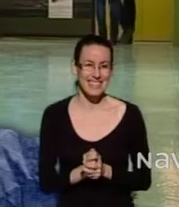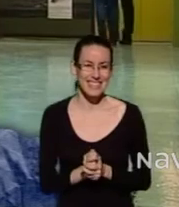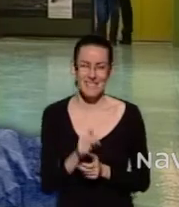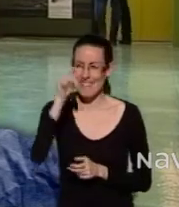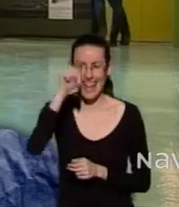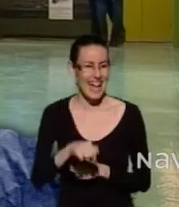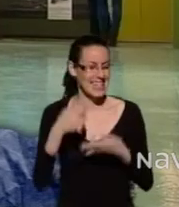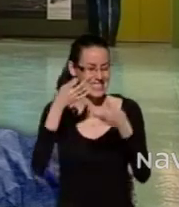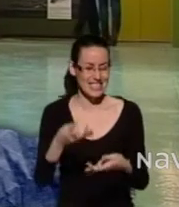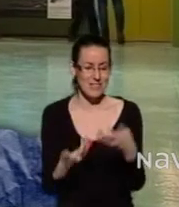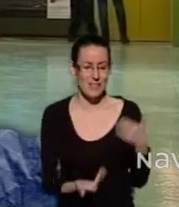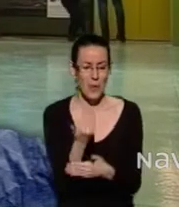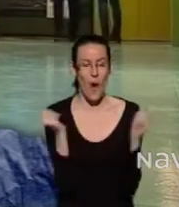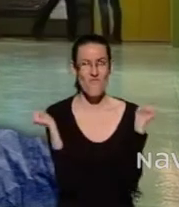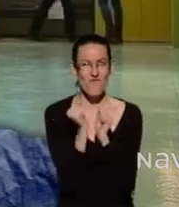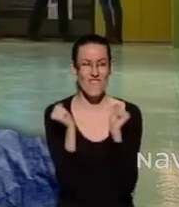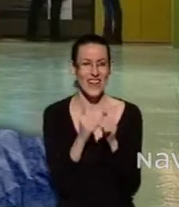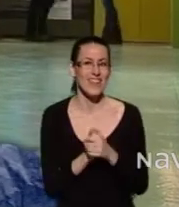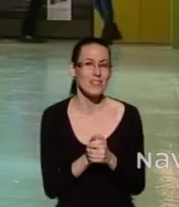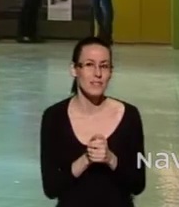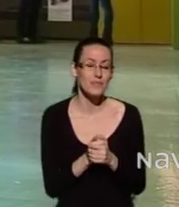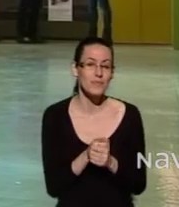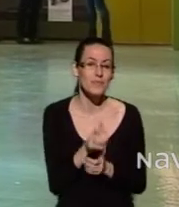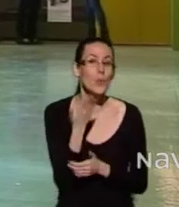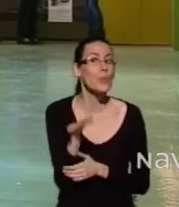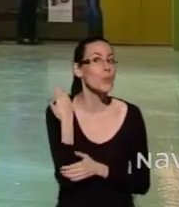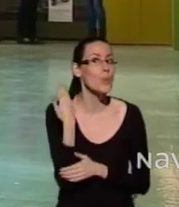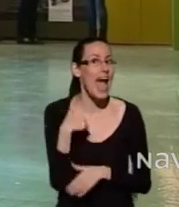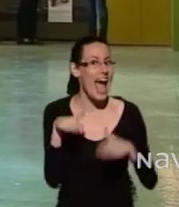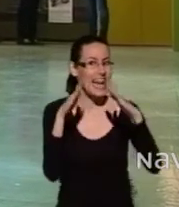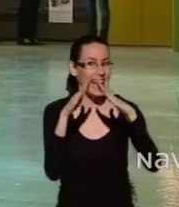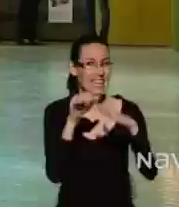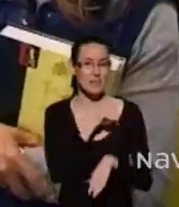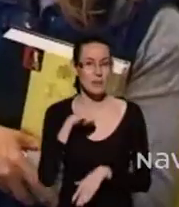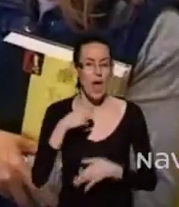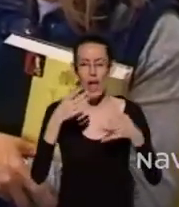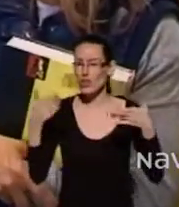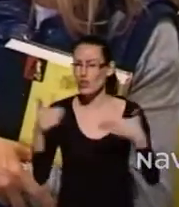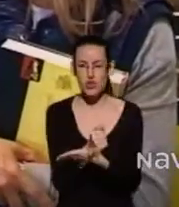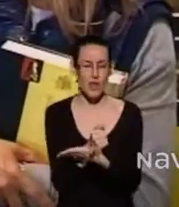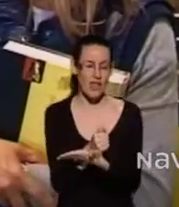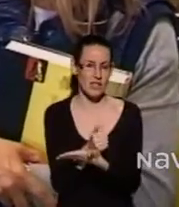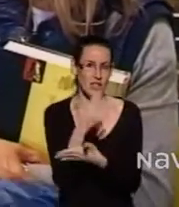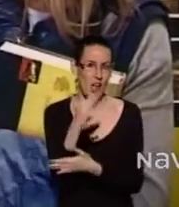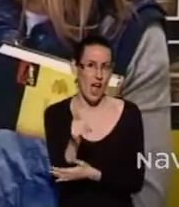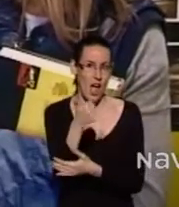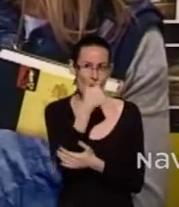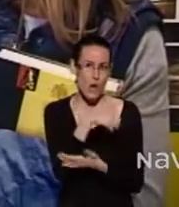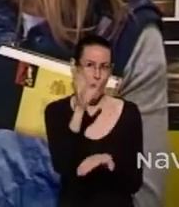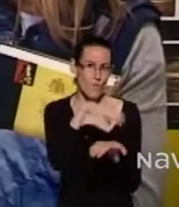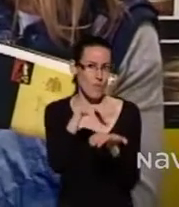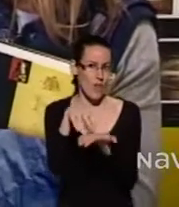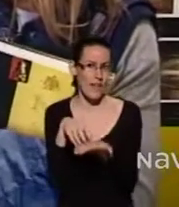casas tenían su propia bodega, pero sí, también su propio trujal. Sí, porque por el desnivel del terreno, pues muchas de las casas